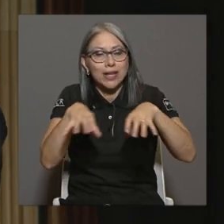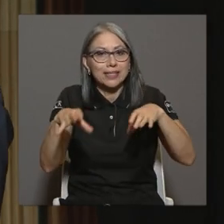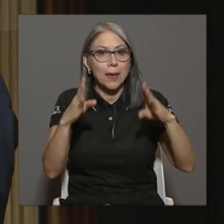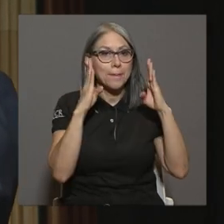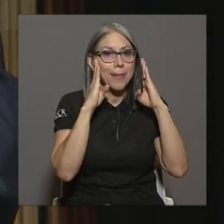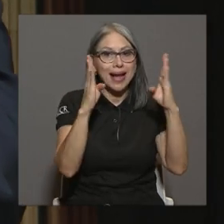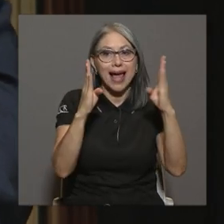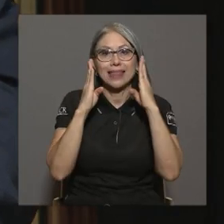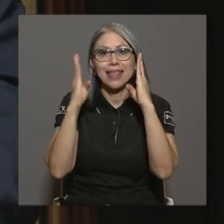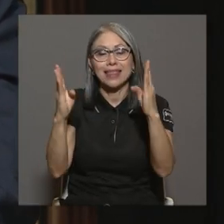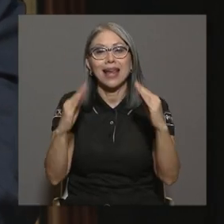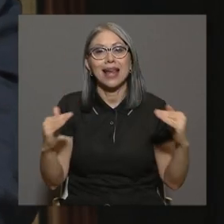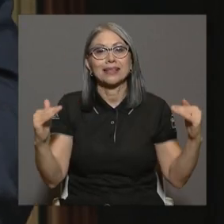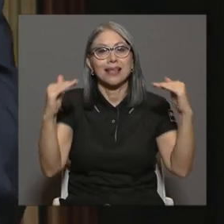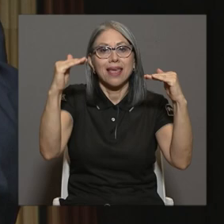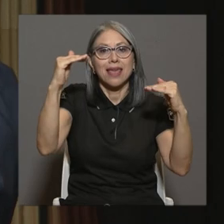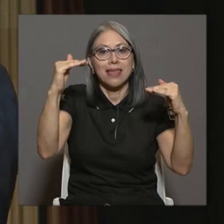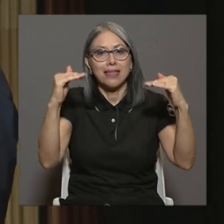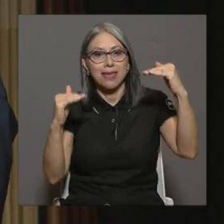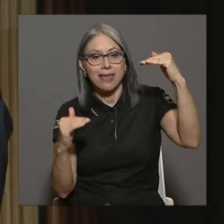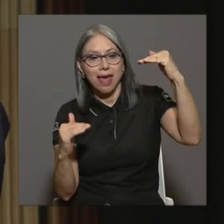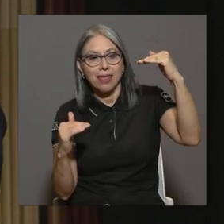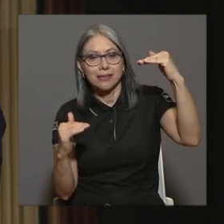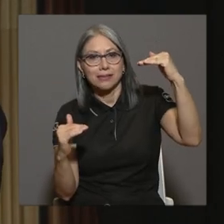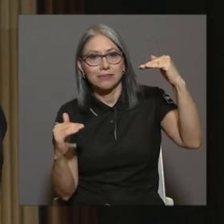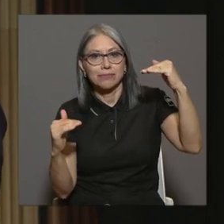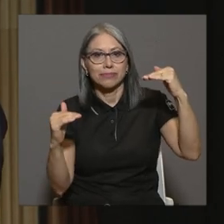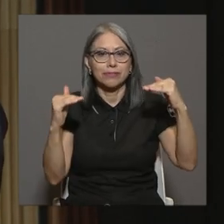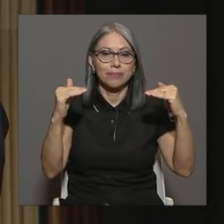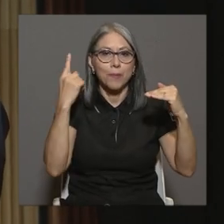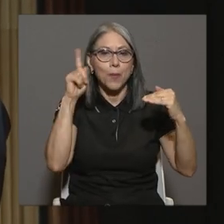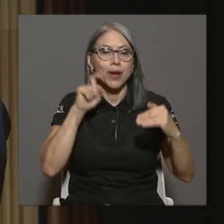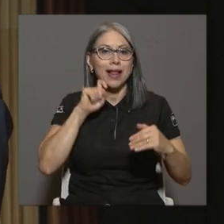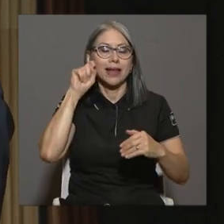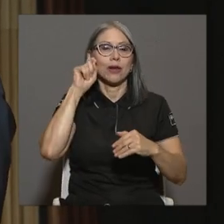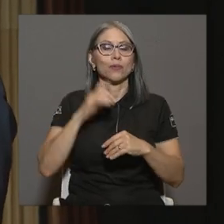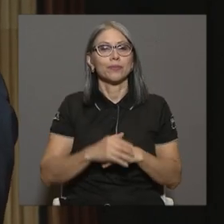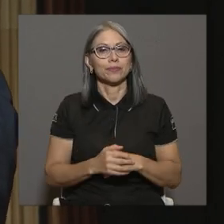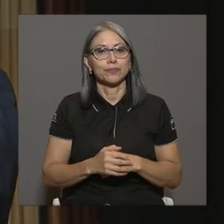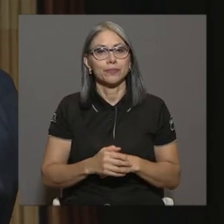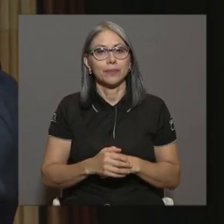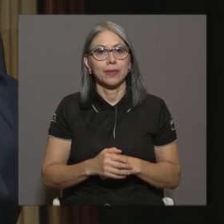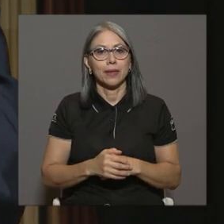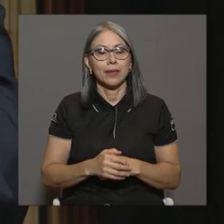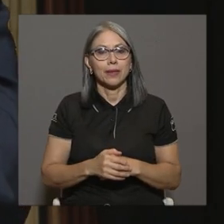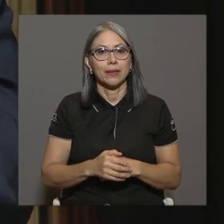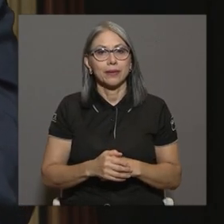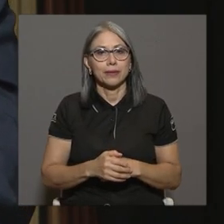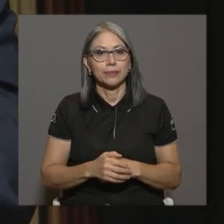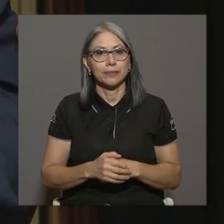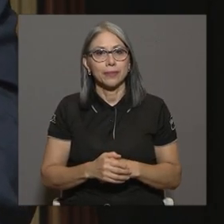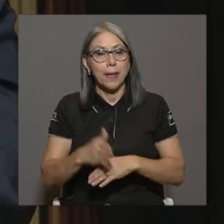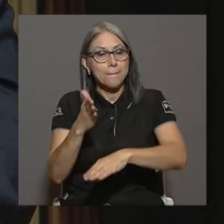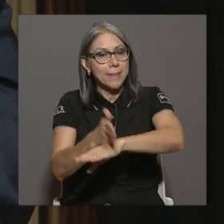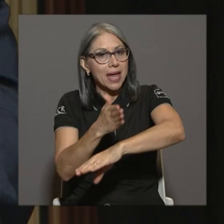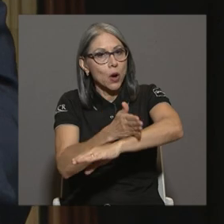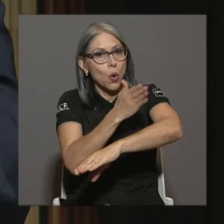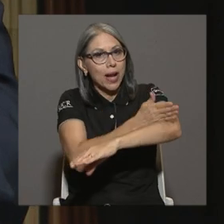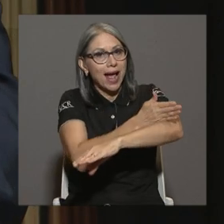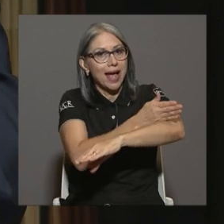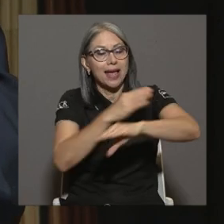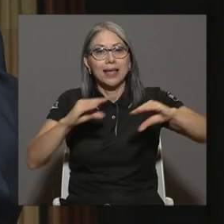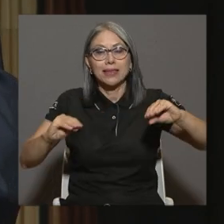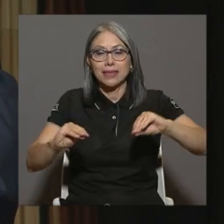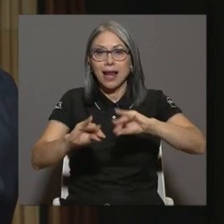las inequidades y brechas de género. Mejora, transparencia